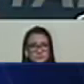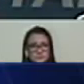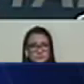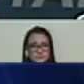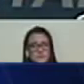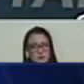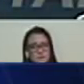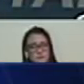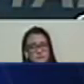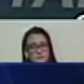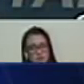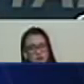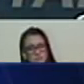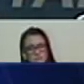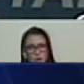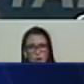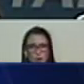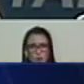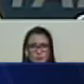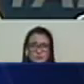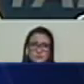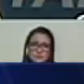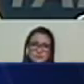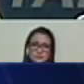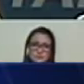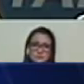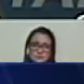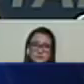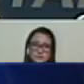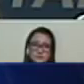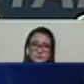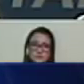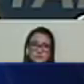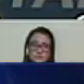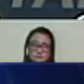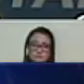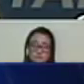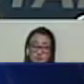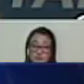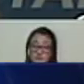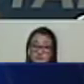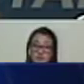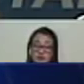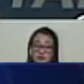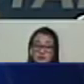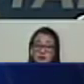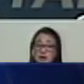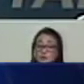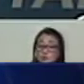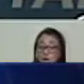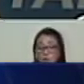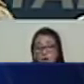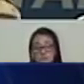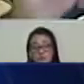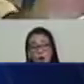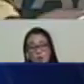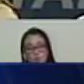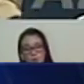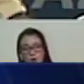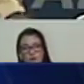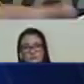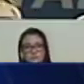de ayer. Hay un mensaje muy claro, un mensaje de que los asuntos de los venezolanos los dirimimos